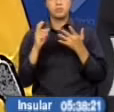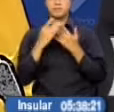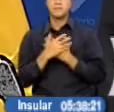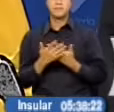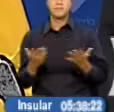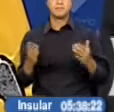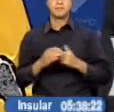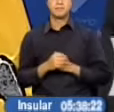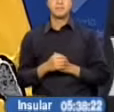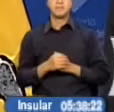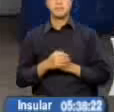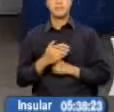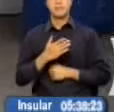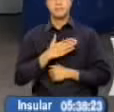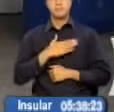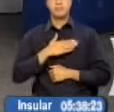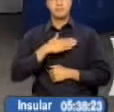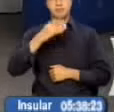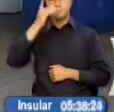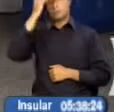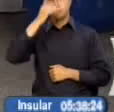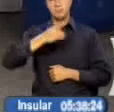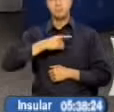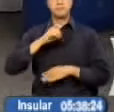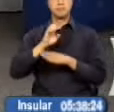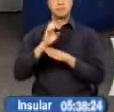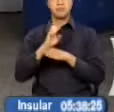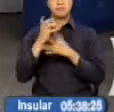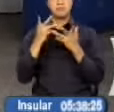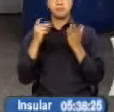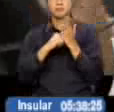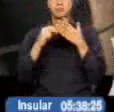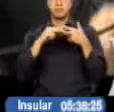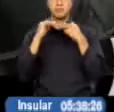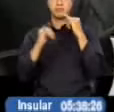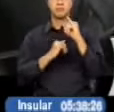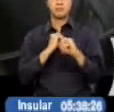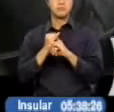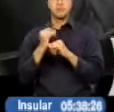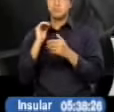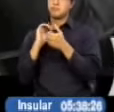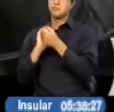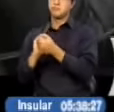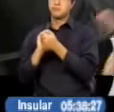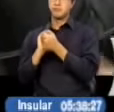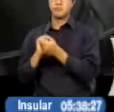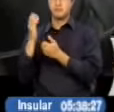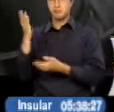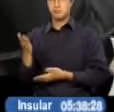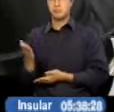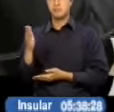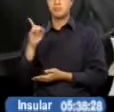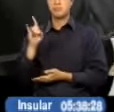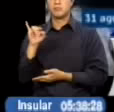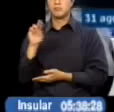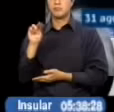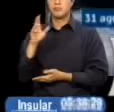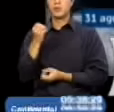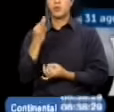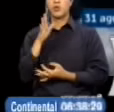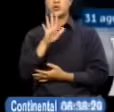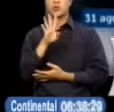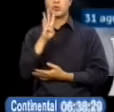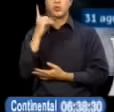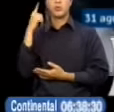de nuestra posición de esta forma de ecuador a través de la cancillería se muestra solidario con la mandataria quien fuera electa por más de